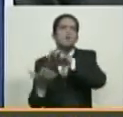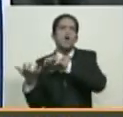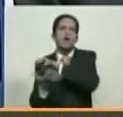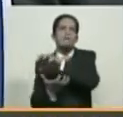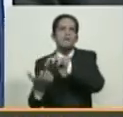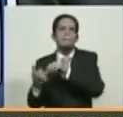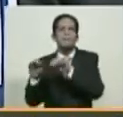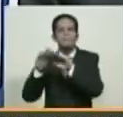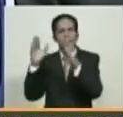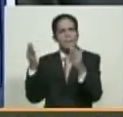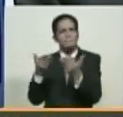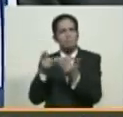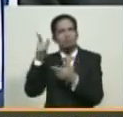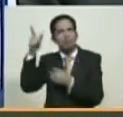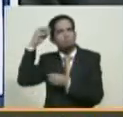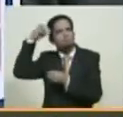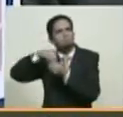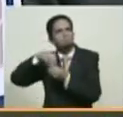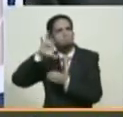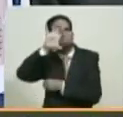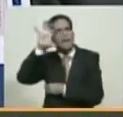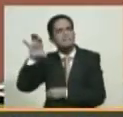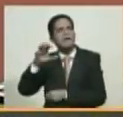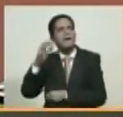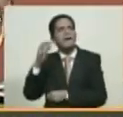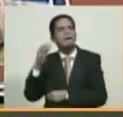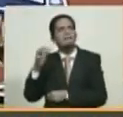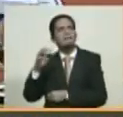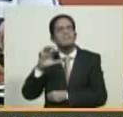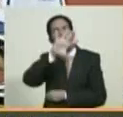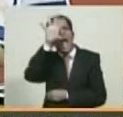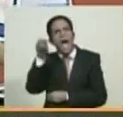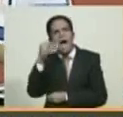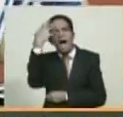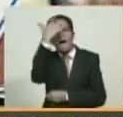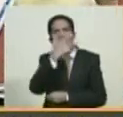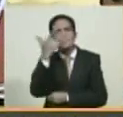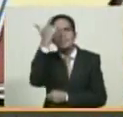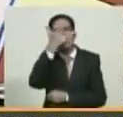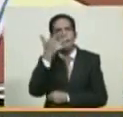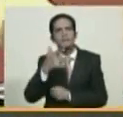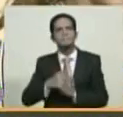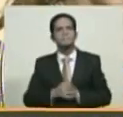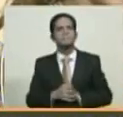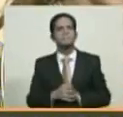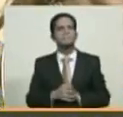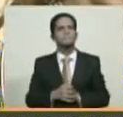mundo imperial sembró en países de África y en países del Medio Oriente.